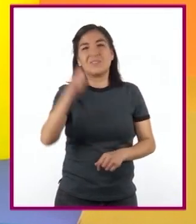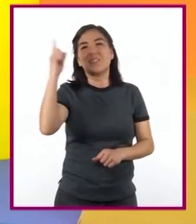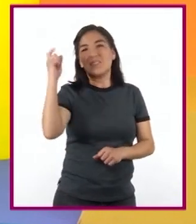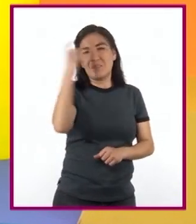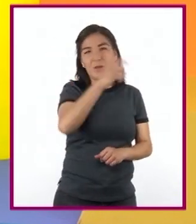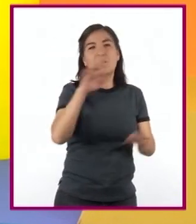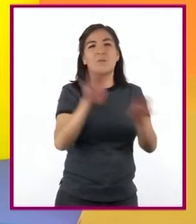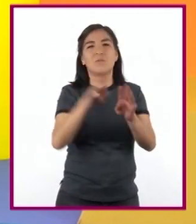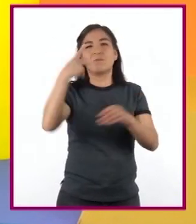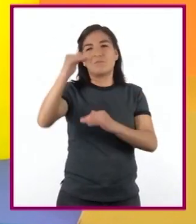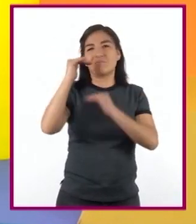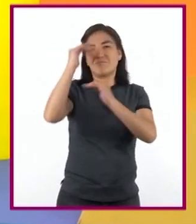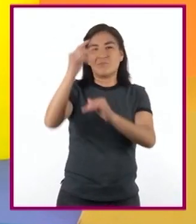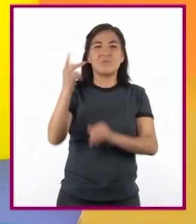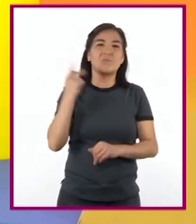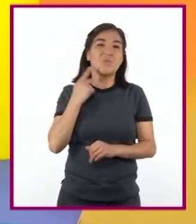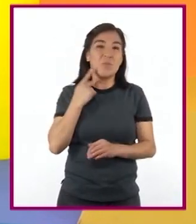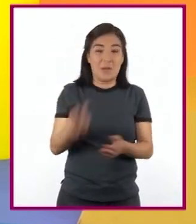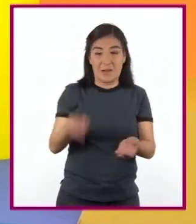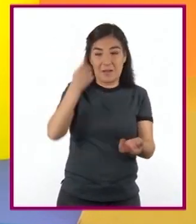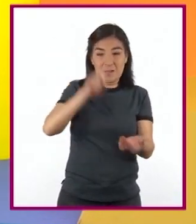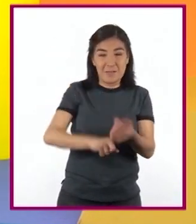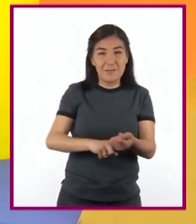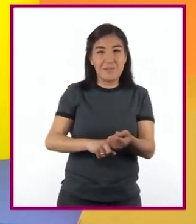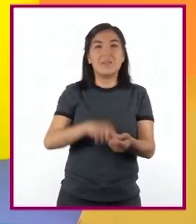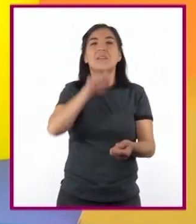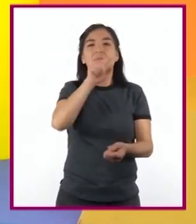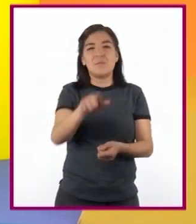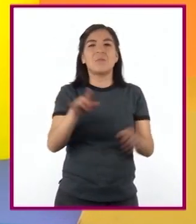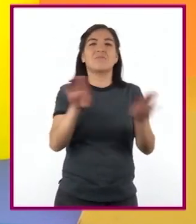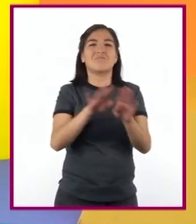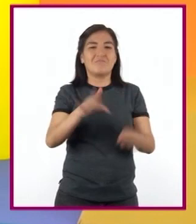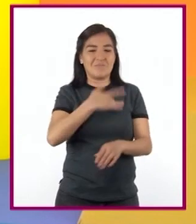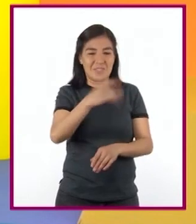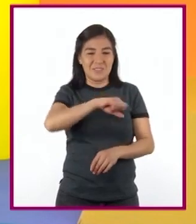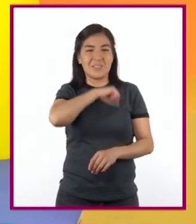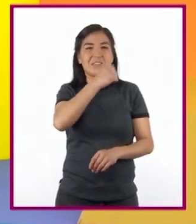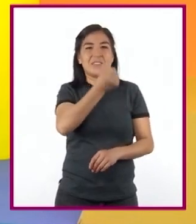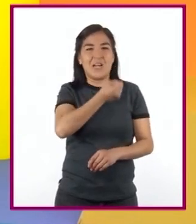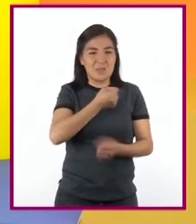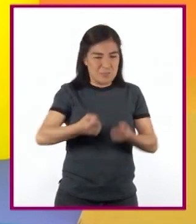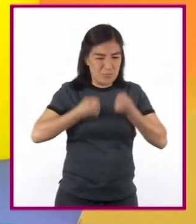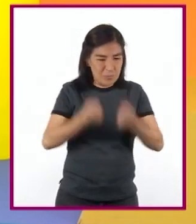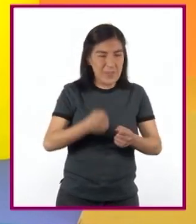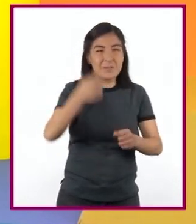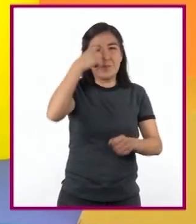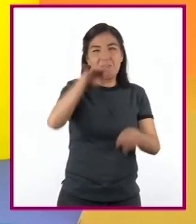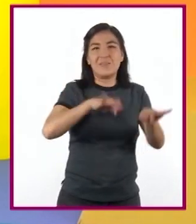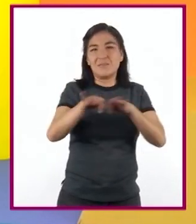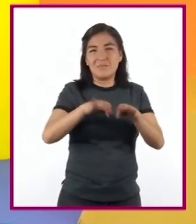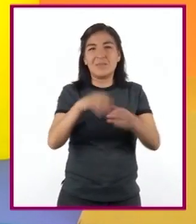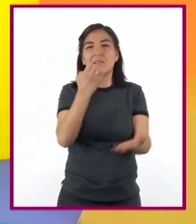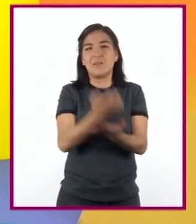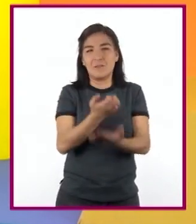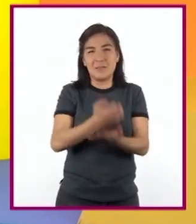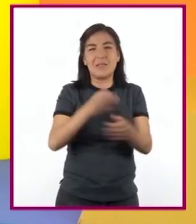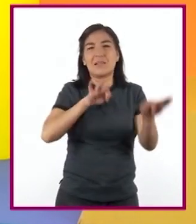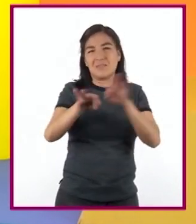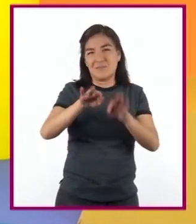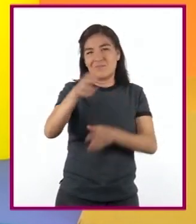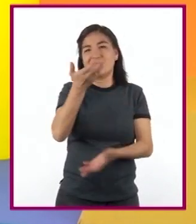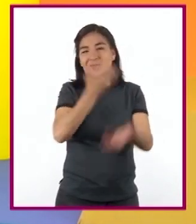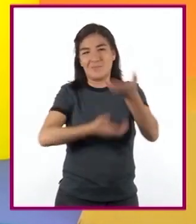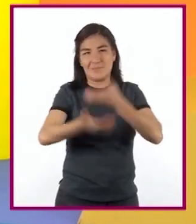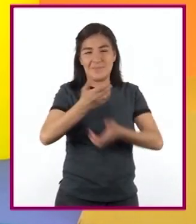estabilidad política interna y una sana economía para la mejora de la infraestructura en los